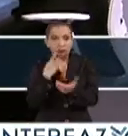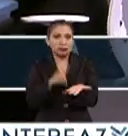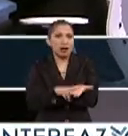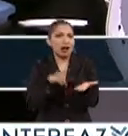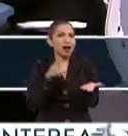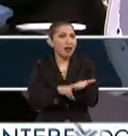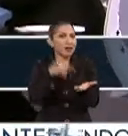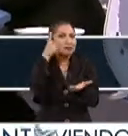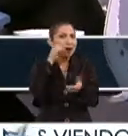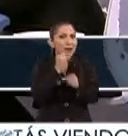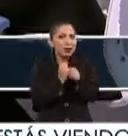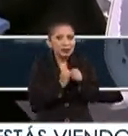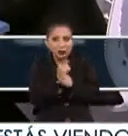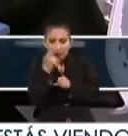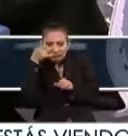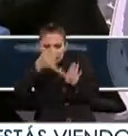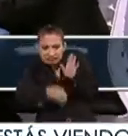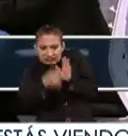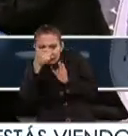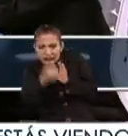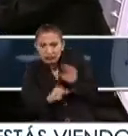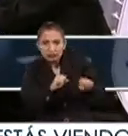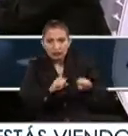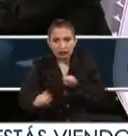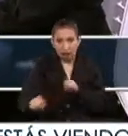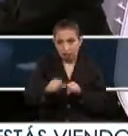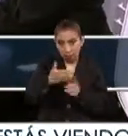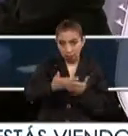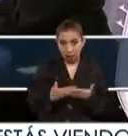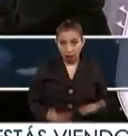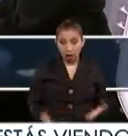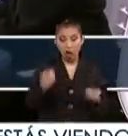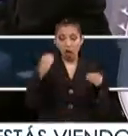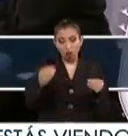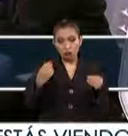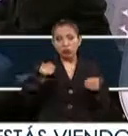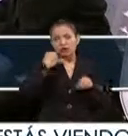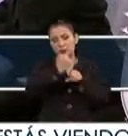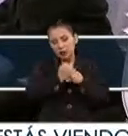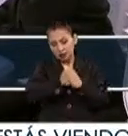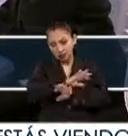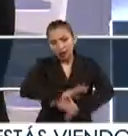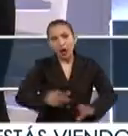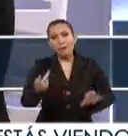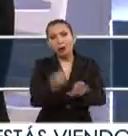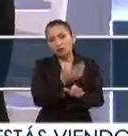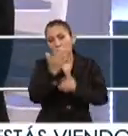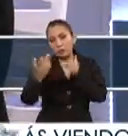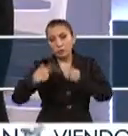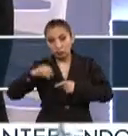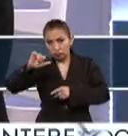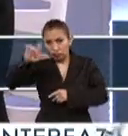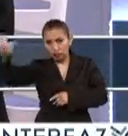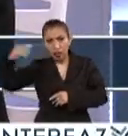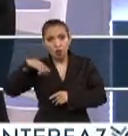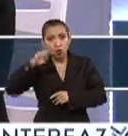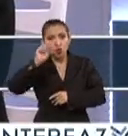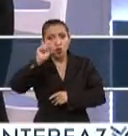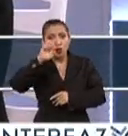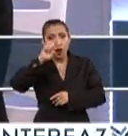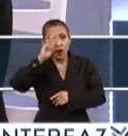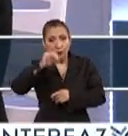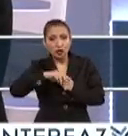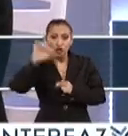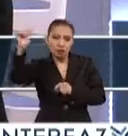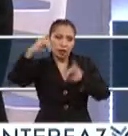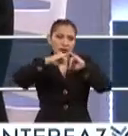para las investigaciones sismológicas. Si bien hoy en día van muchos estudios que ya se han realizado por investigadores de la UNAM, pero